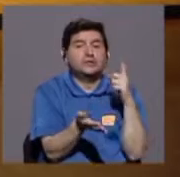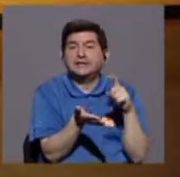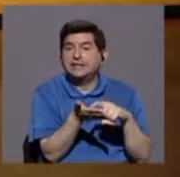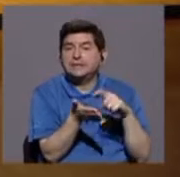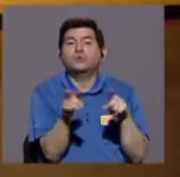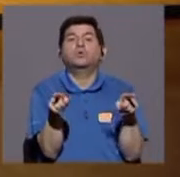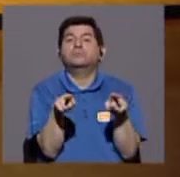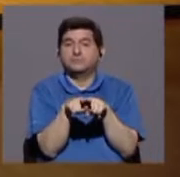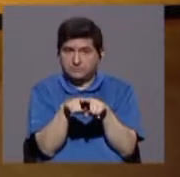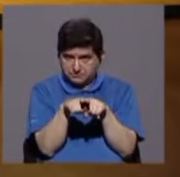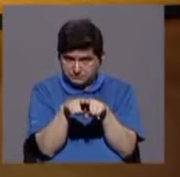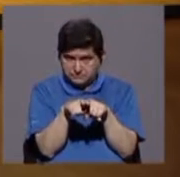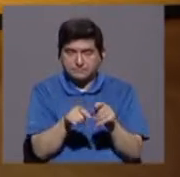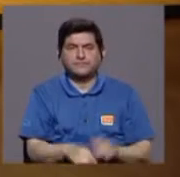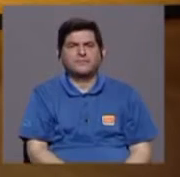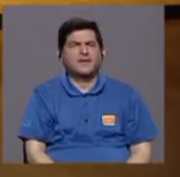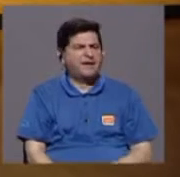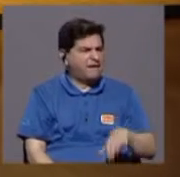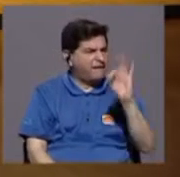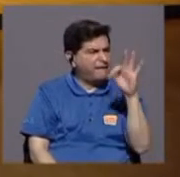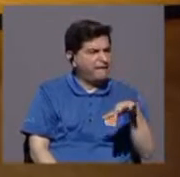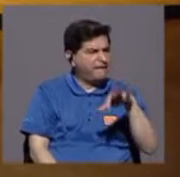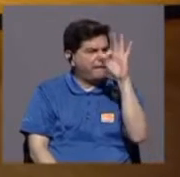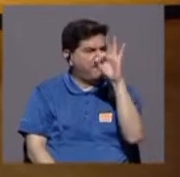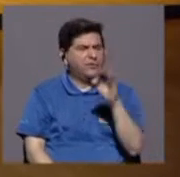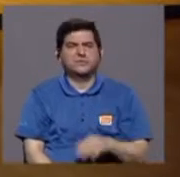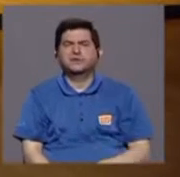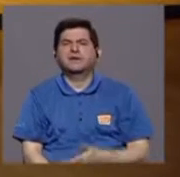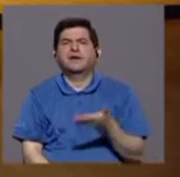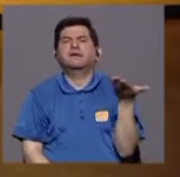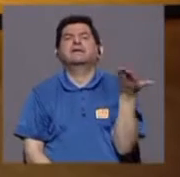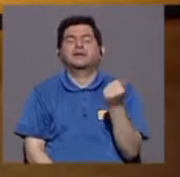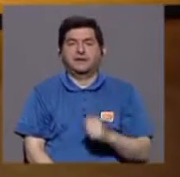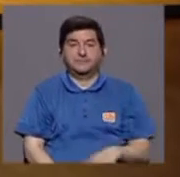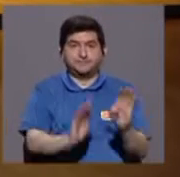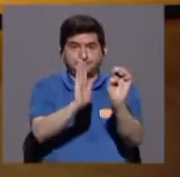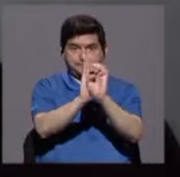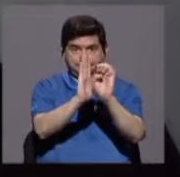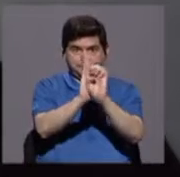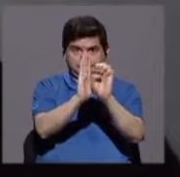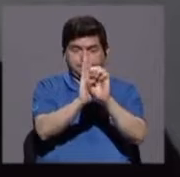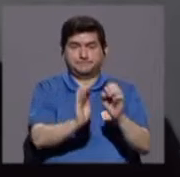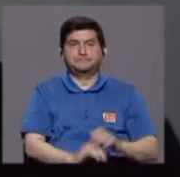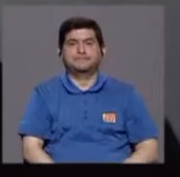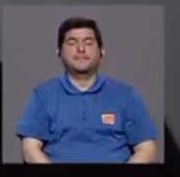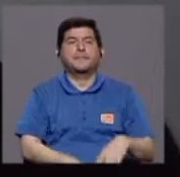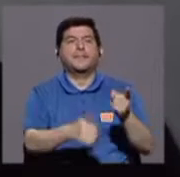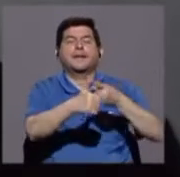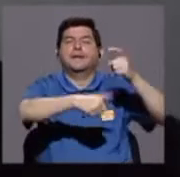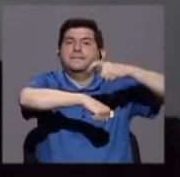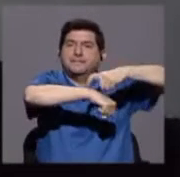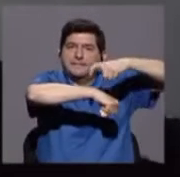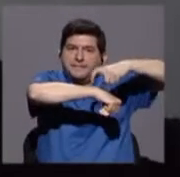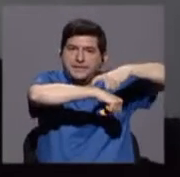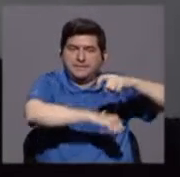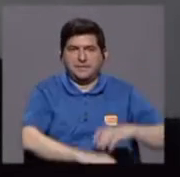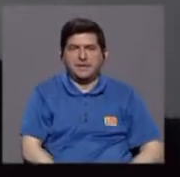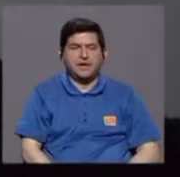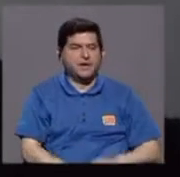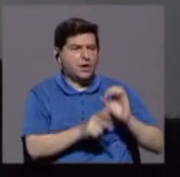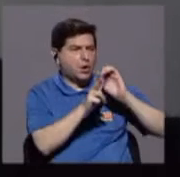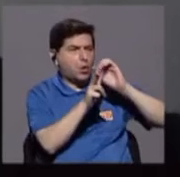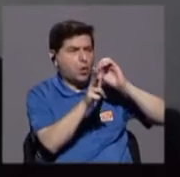endeudamiento. Y lo que nos encontramos, entre otras cosas, es que, por ejemplo, en primer lugar, entre